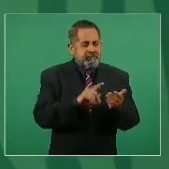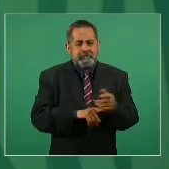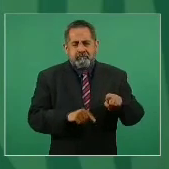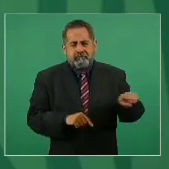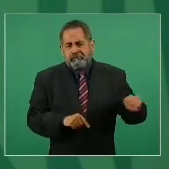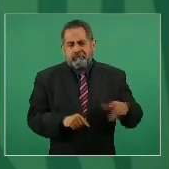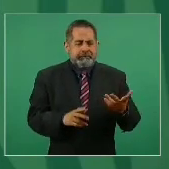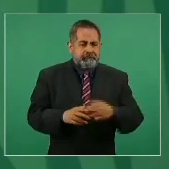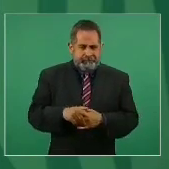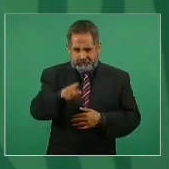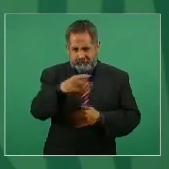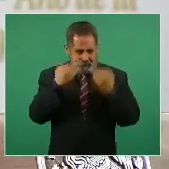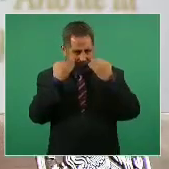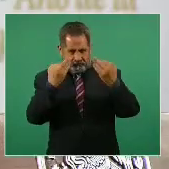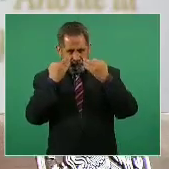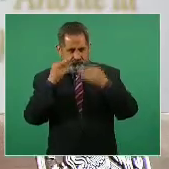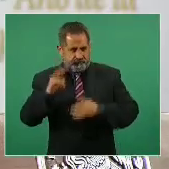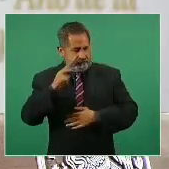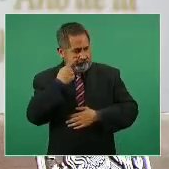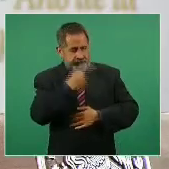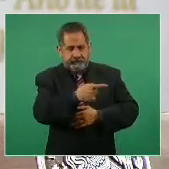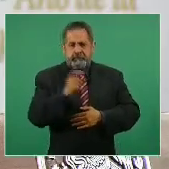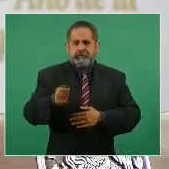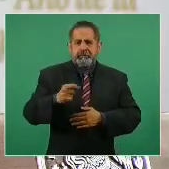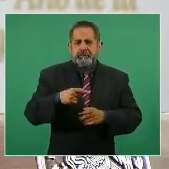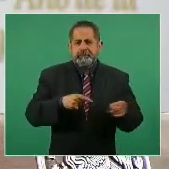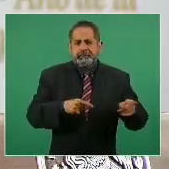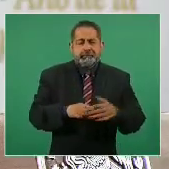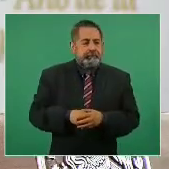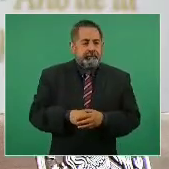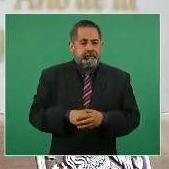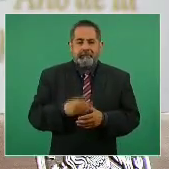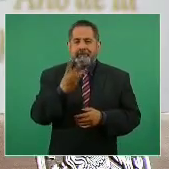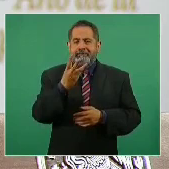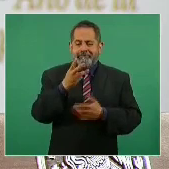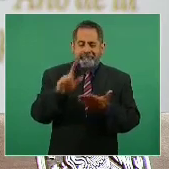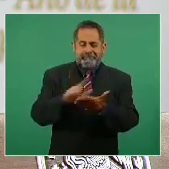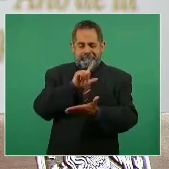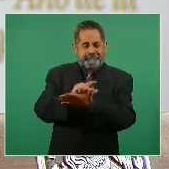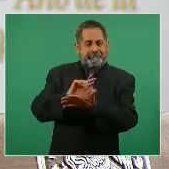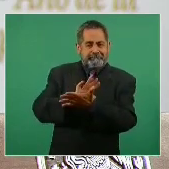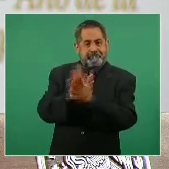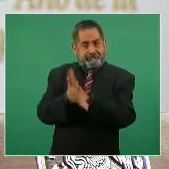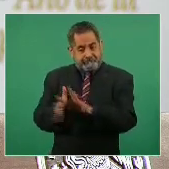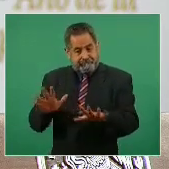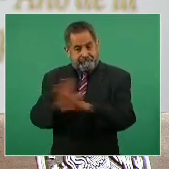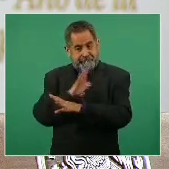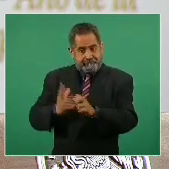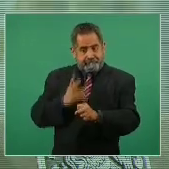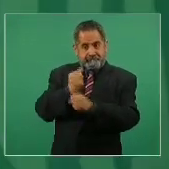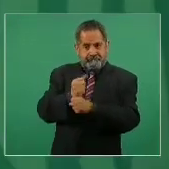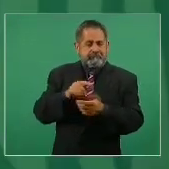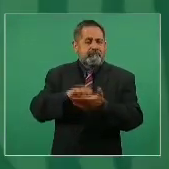Ustedes pueden constatar que las tres reformas que se han